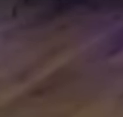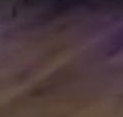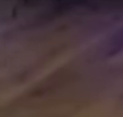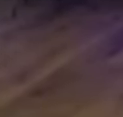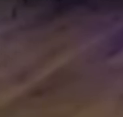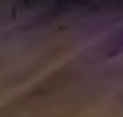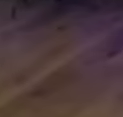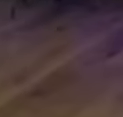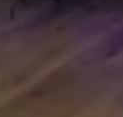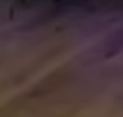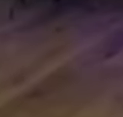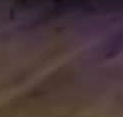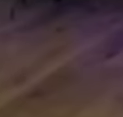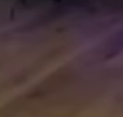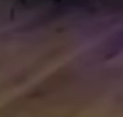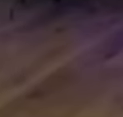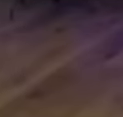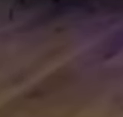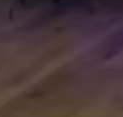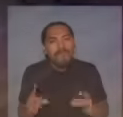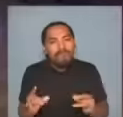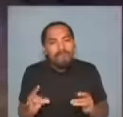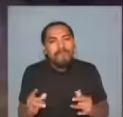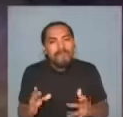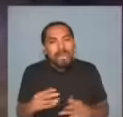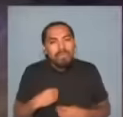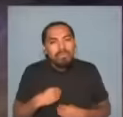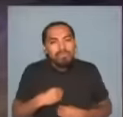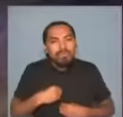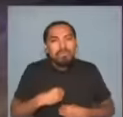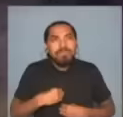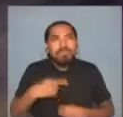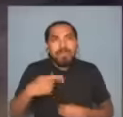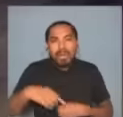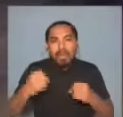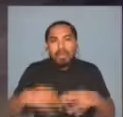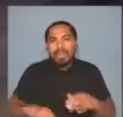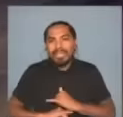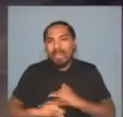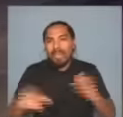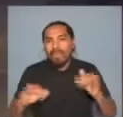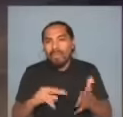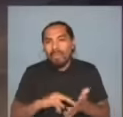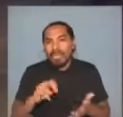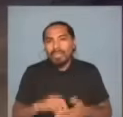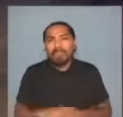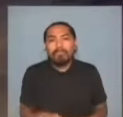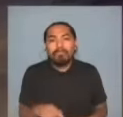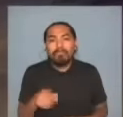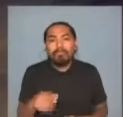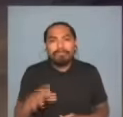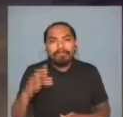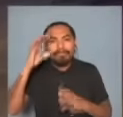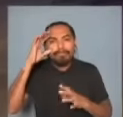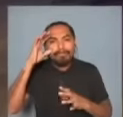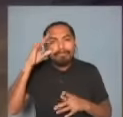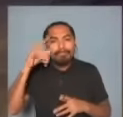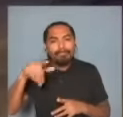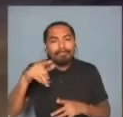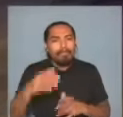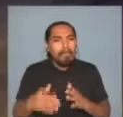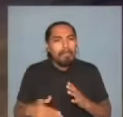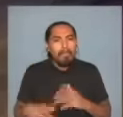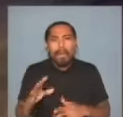tristísimo, duro de empezar también esta edición de noticias, teniendo que recordar a un gran amigo, sobre